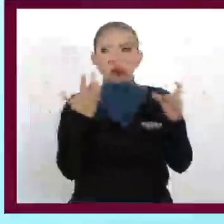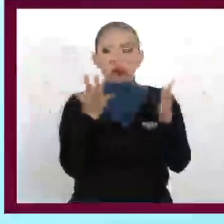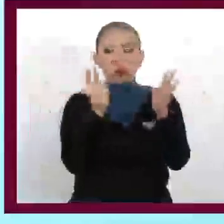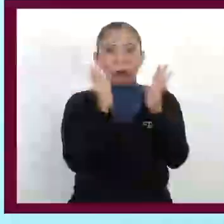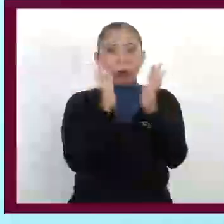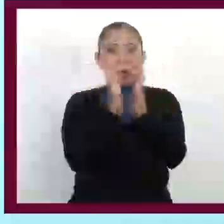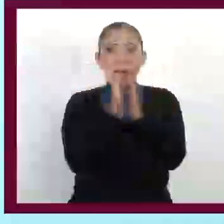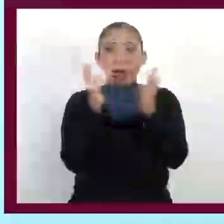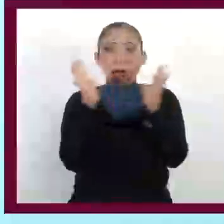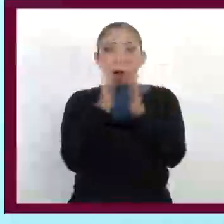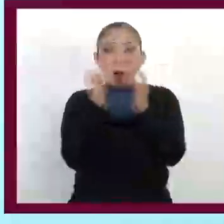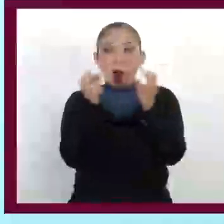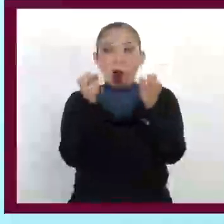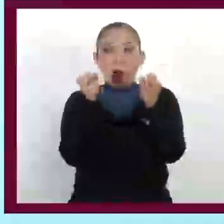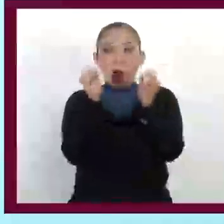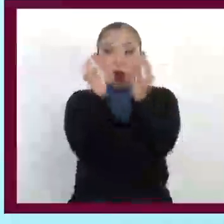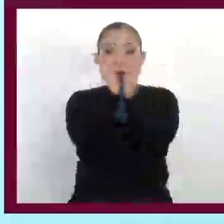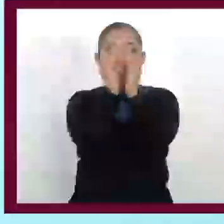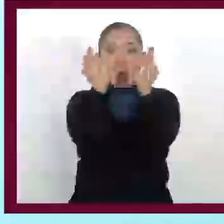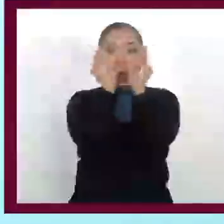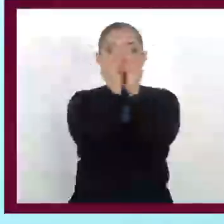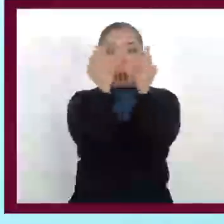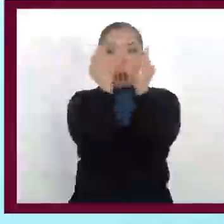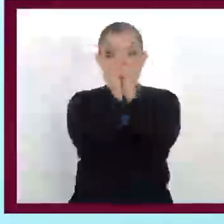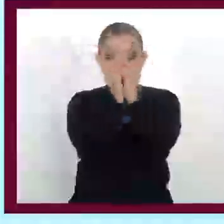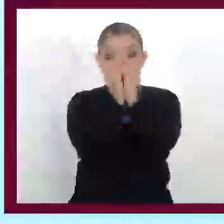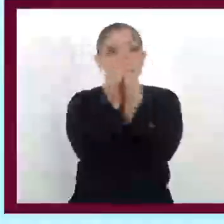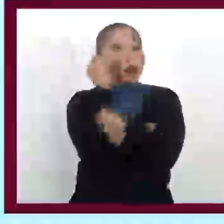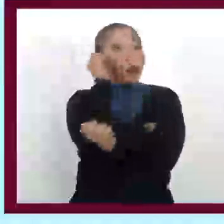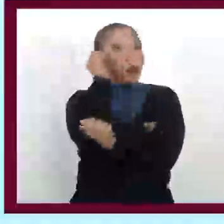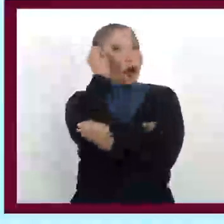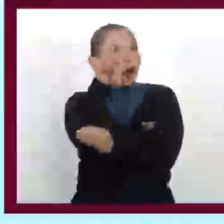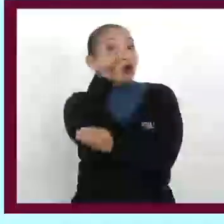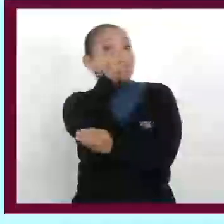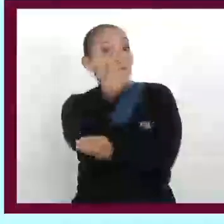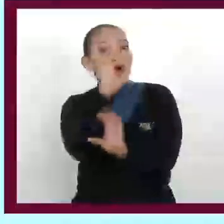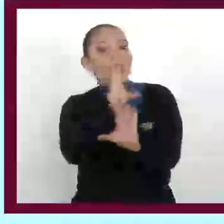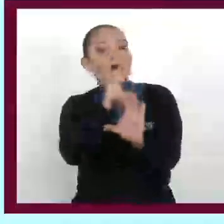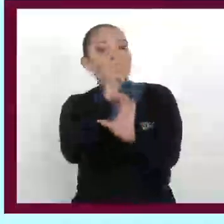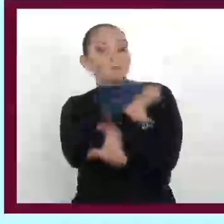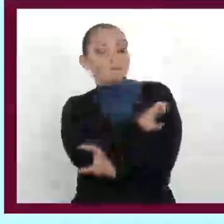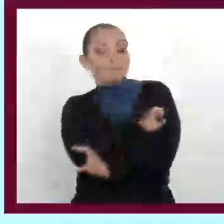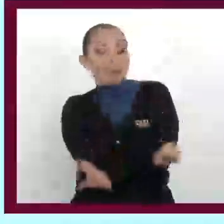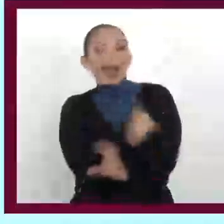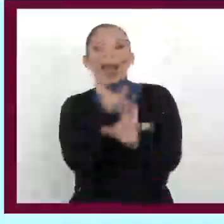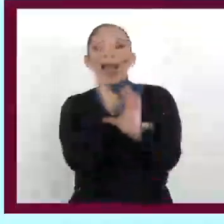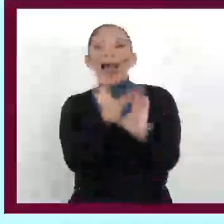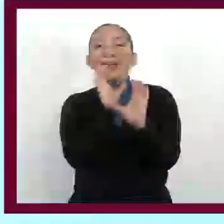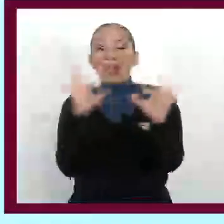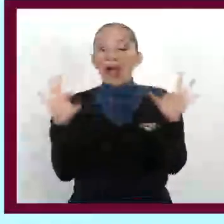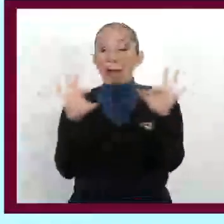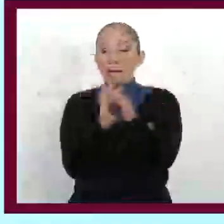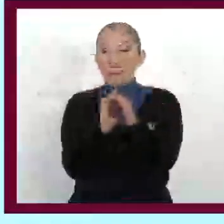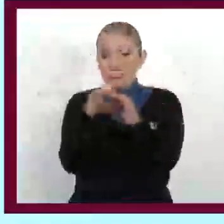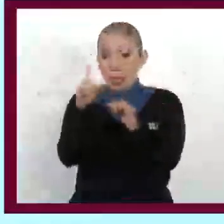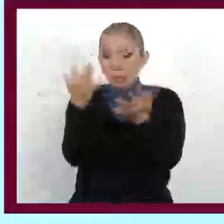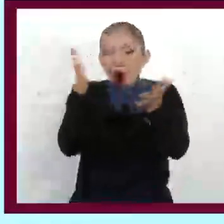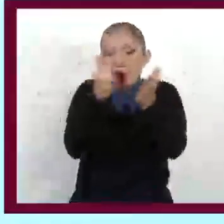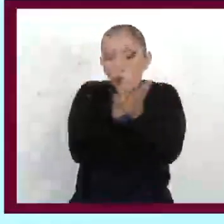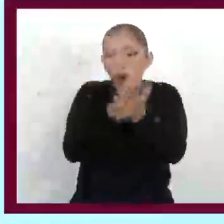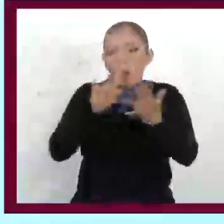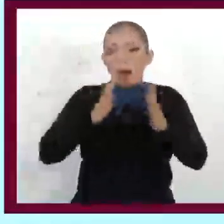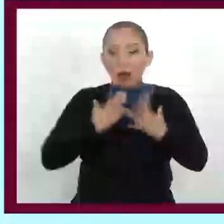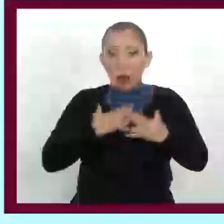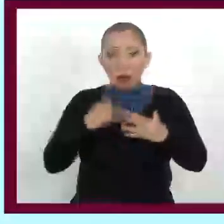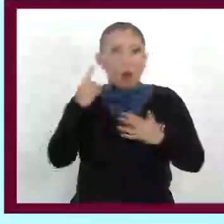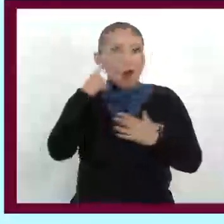en las manos ligeramente dobladas. No olviden poner su canción favorita y cantarla al mismo tiempo que siguen